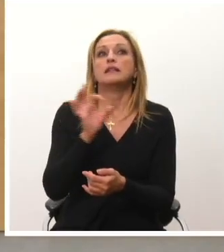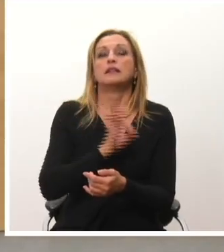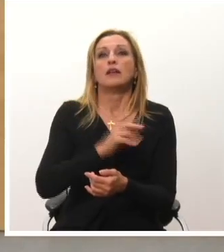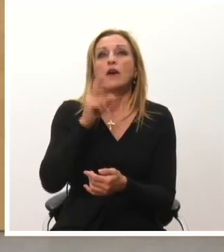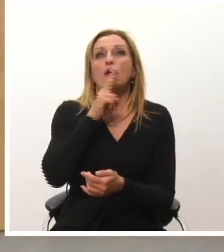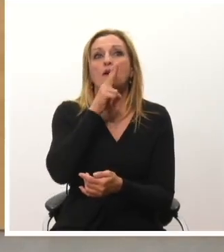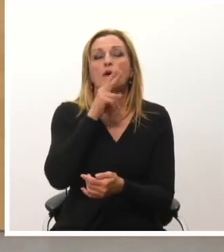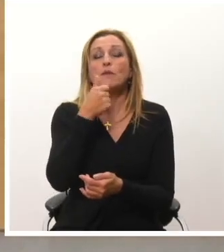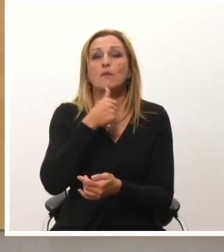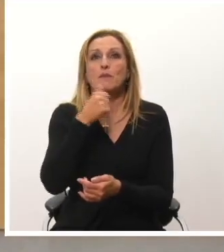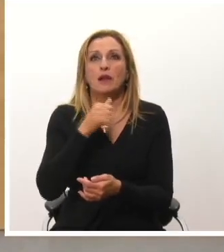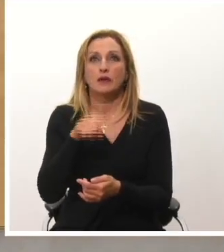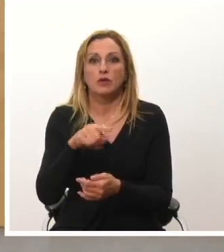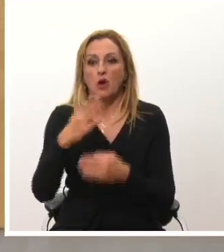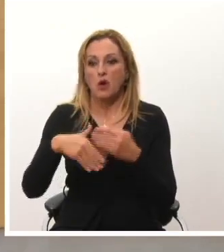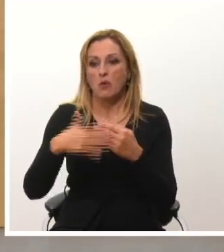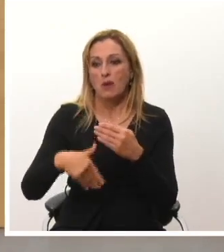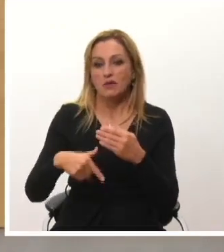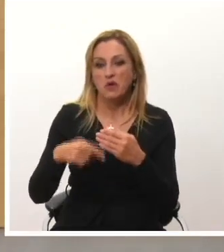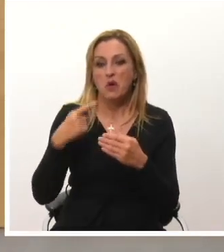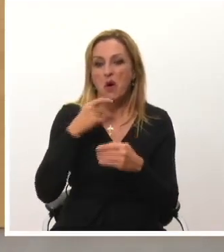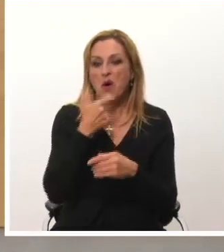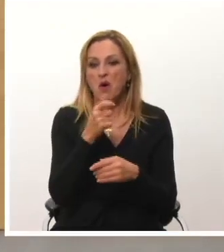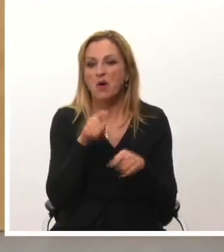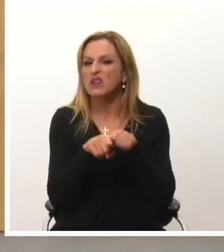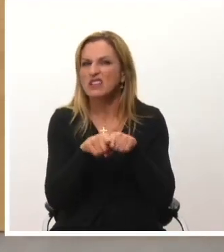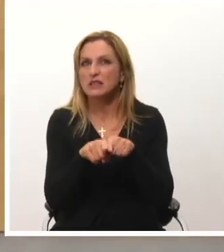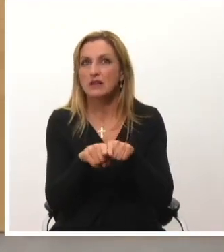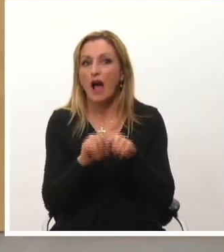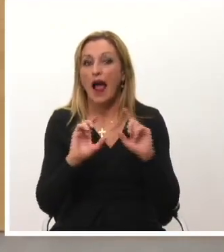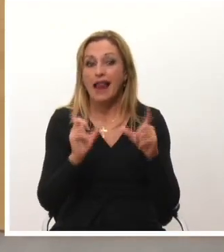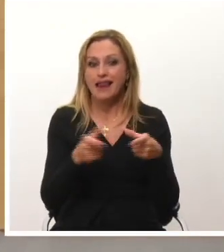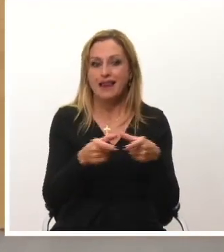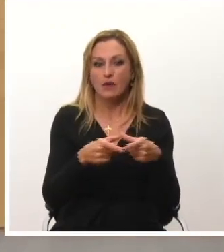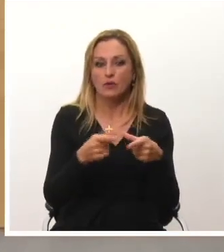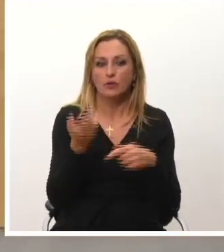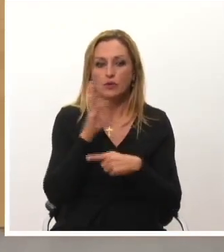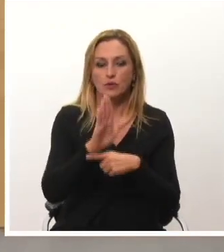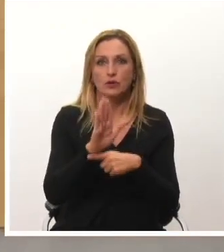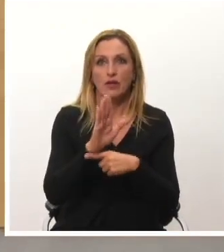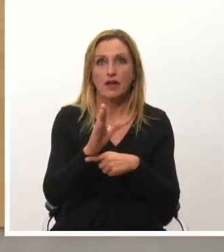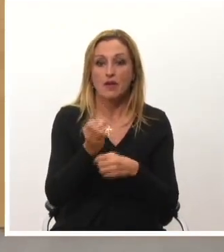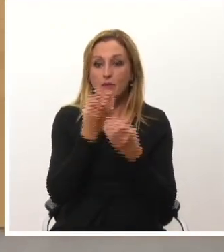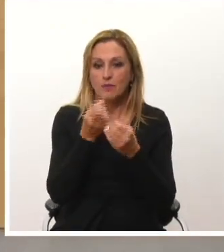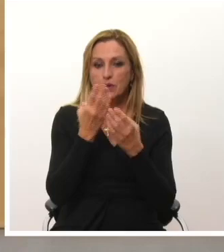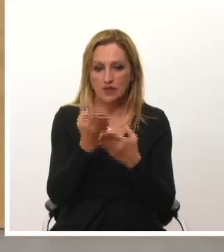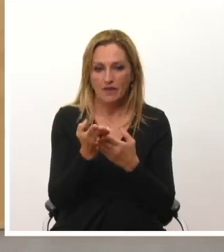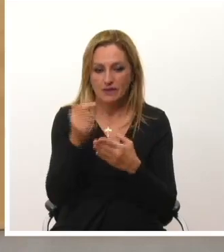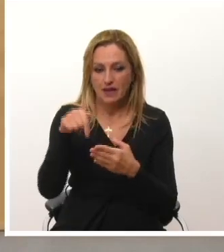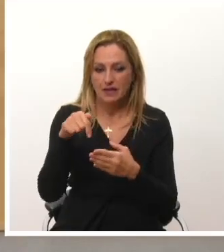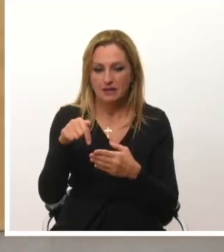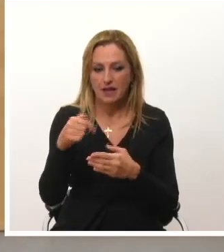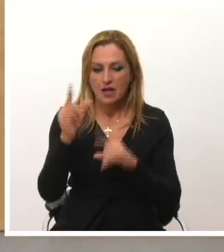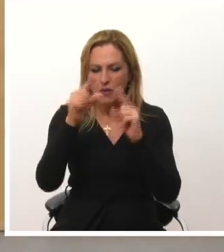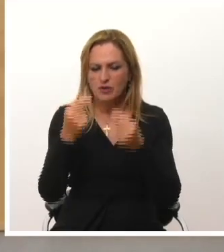divertido lo de los plazos es Genial porque en la junta de portavoces del viernes cuando se estableció Qué día se iba a celebrar este